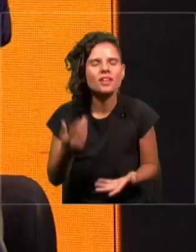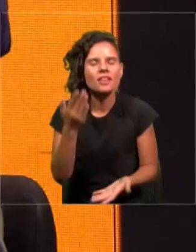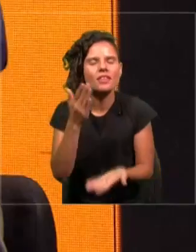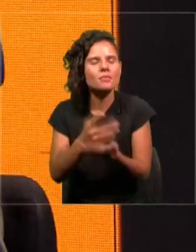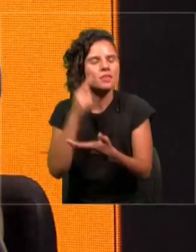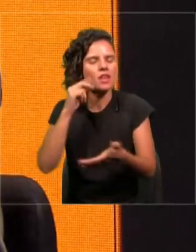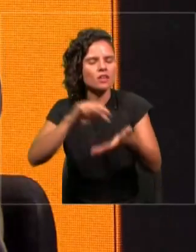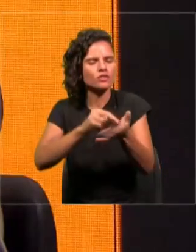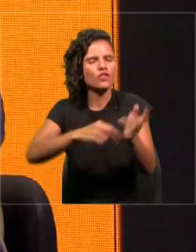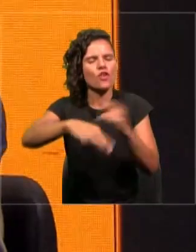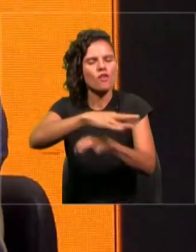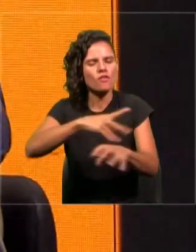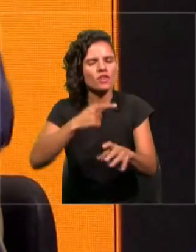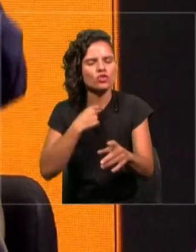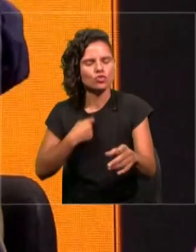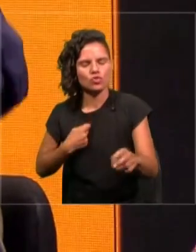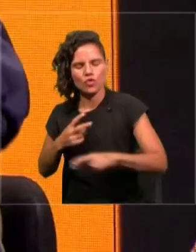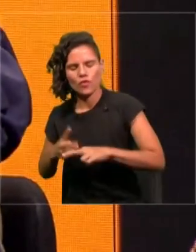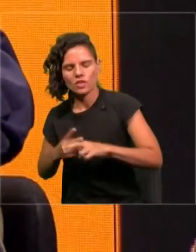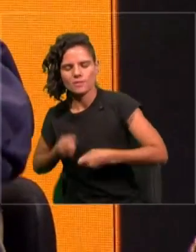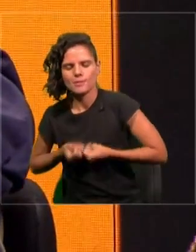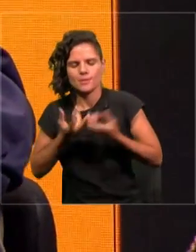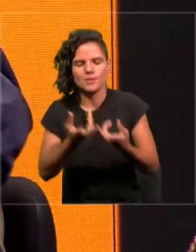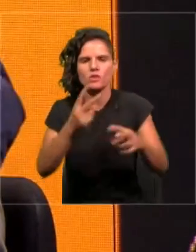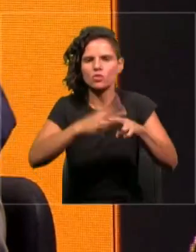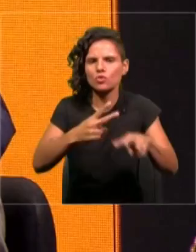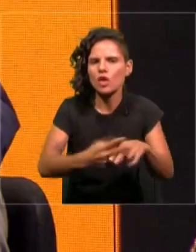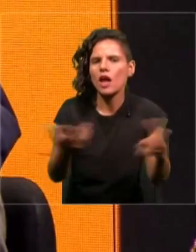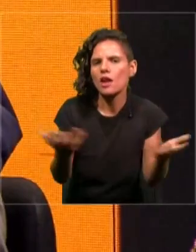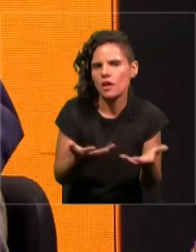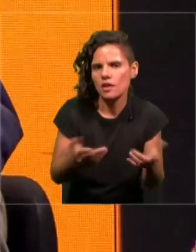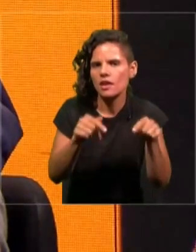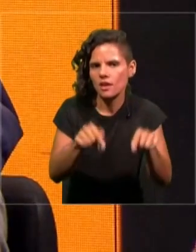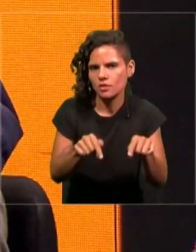conflicto con una acción concreta, acción concreta.